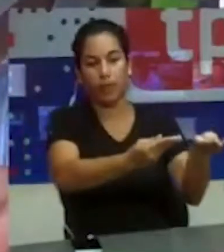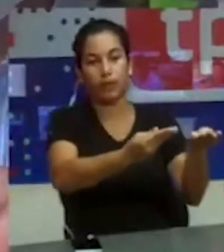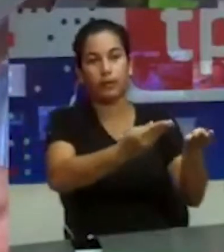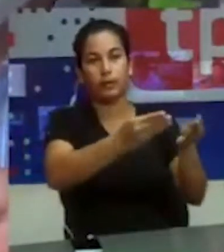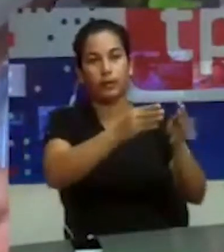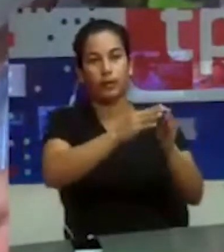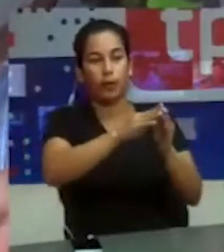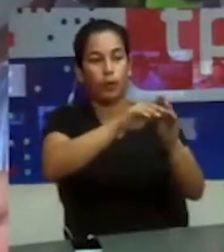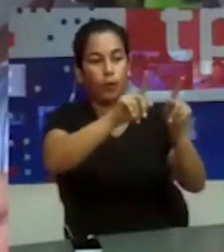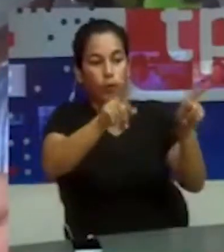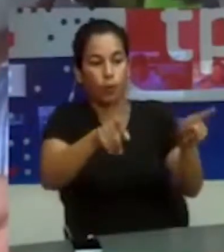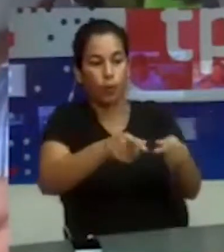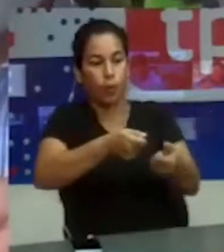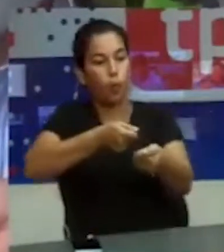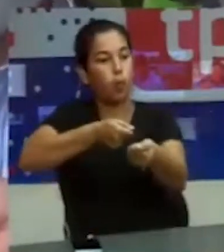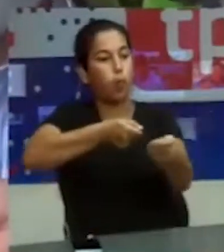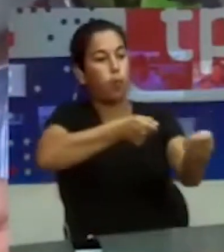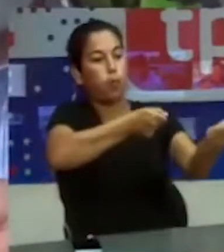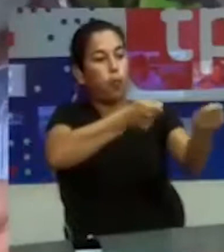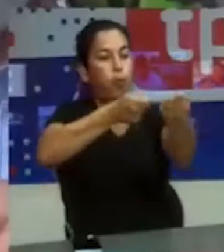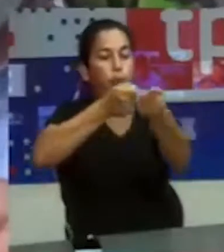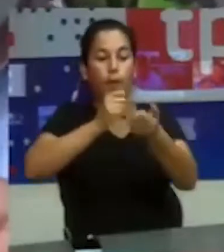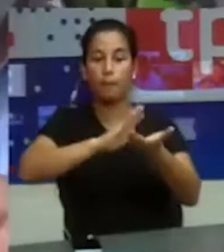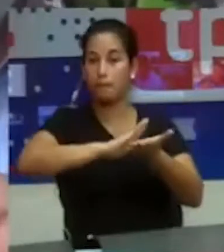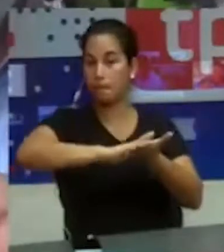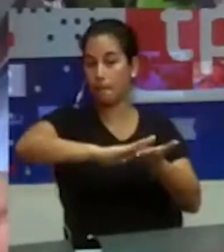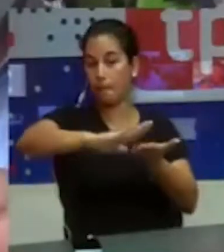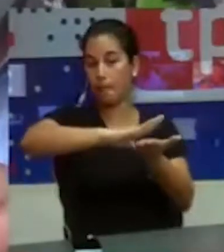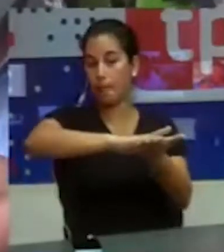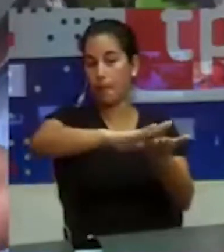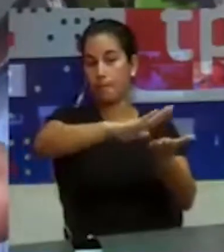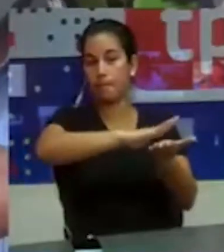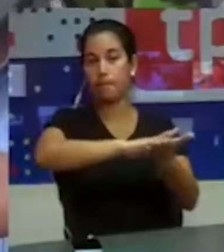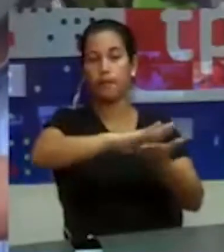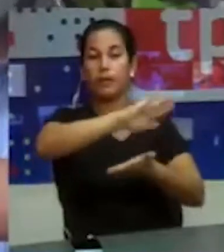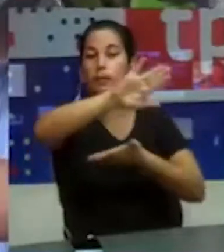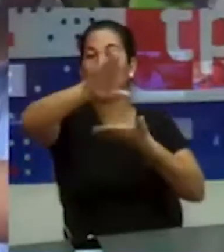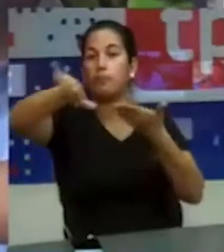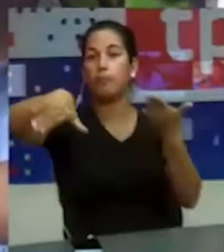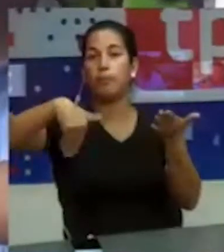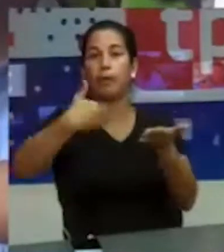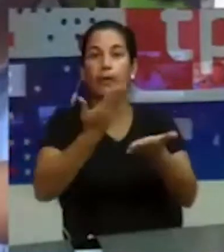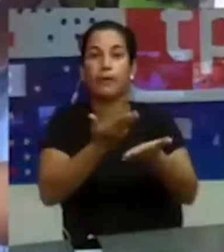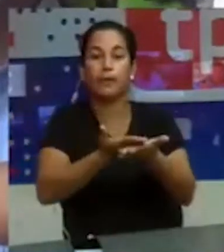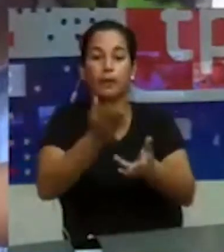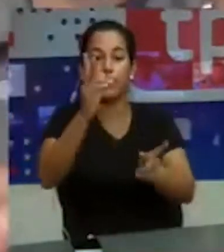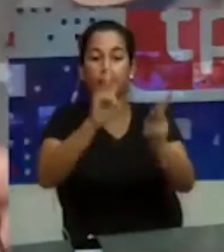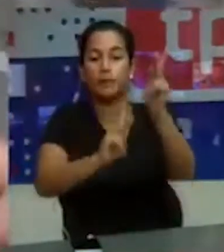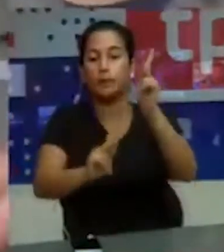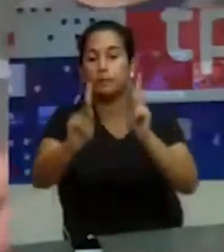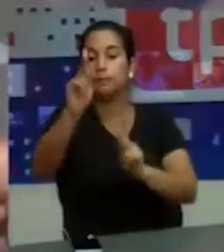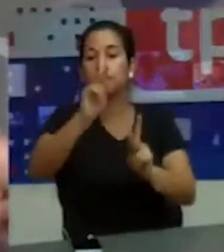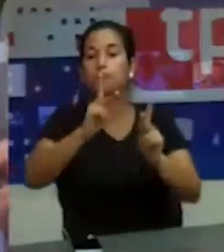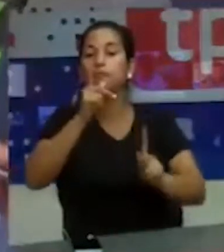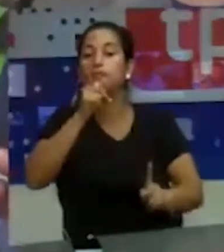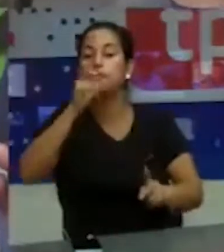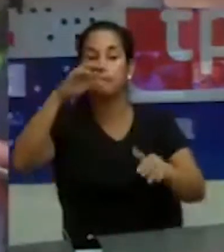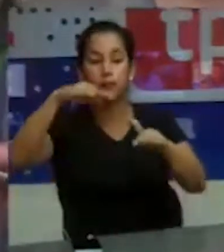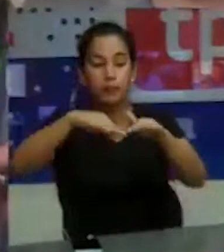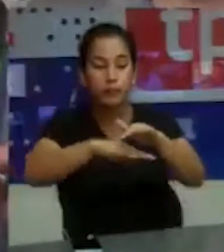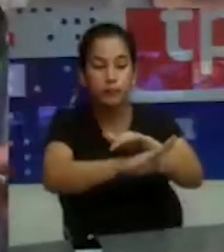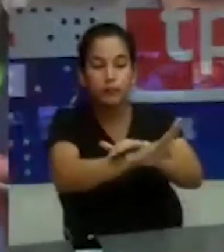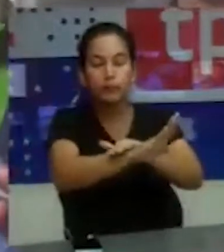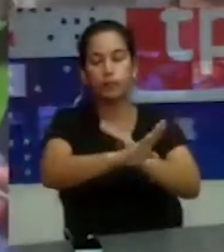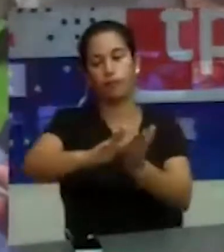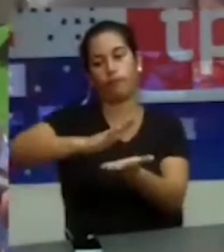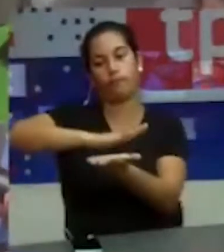de desinfección que a partir de la fecha va a funcionar en el comando para todas aquellas personas que ingresen a este ambiente. Decirle que hemos encargado, además